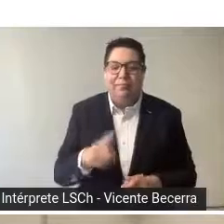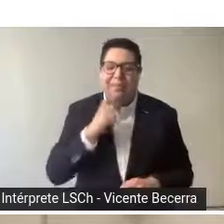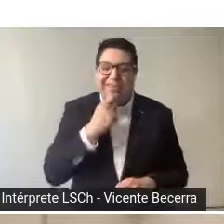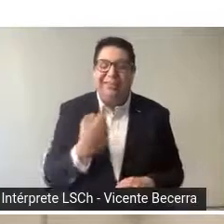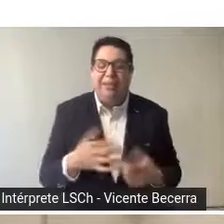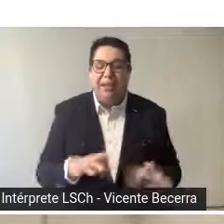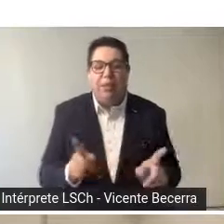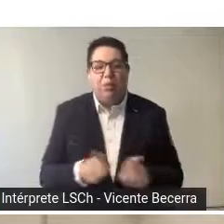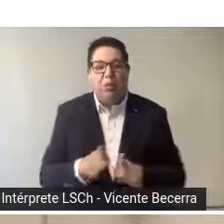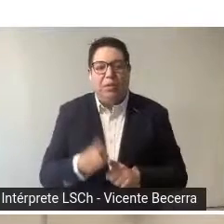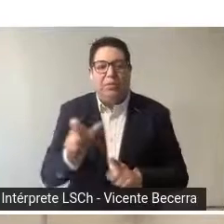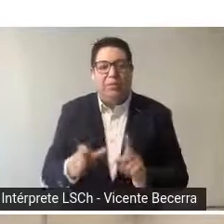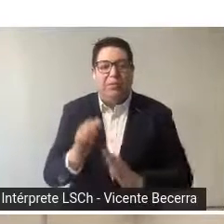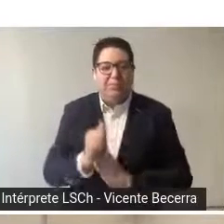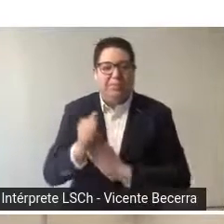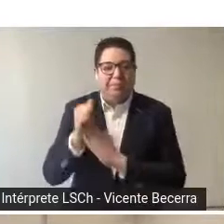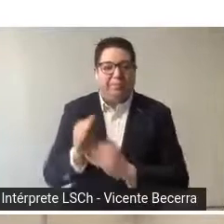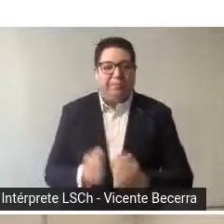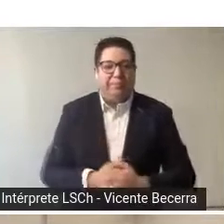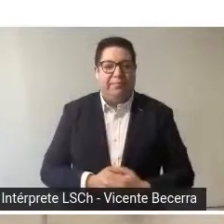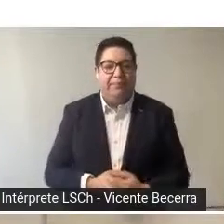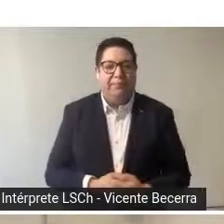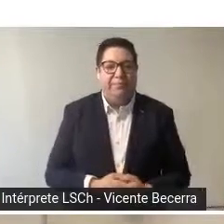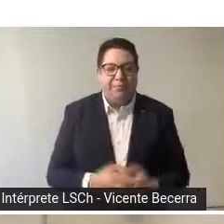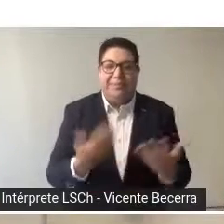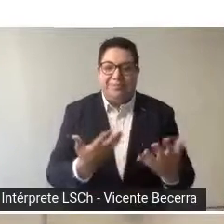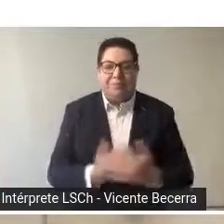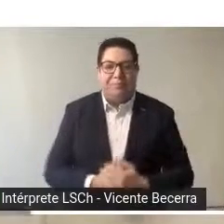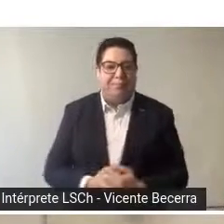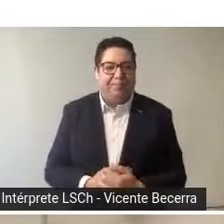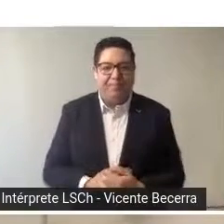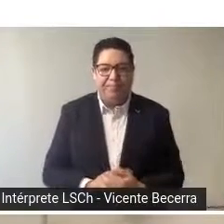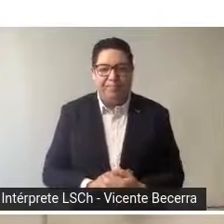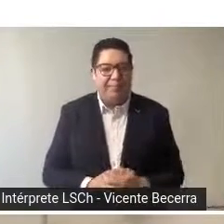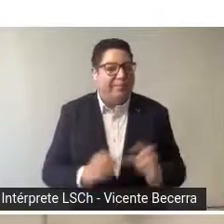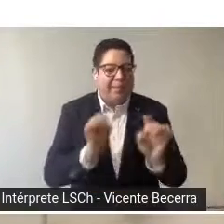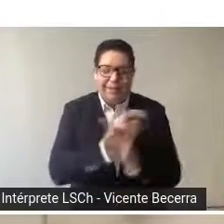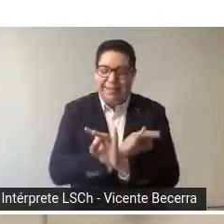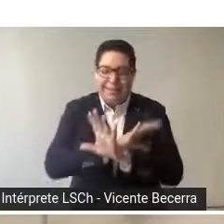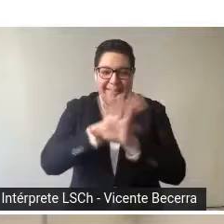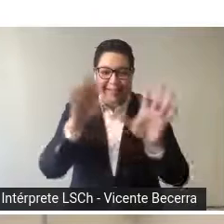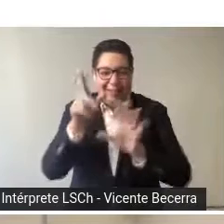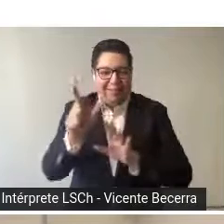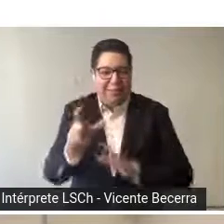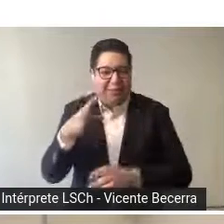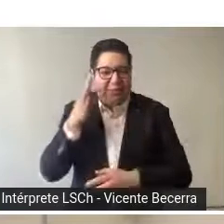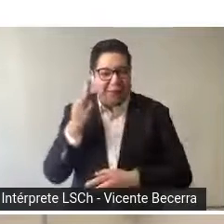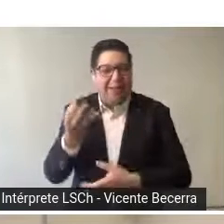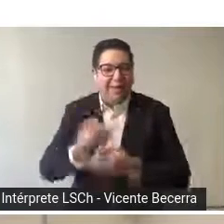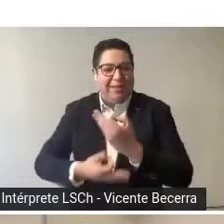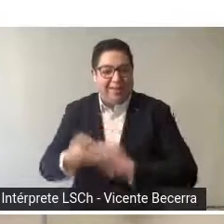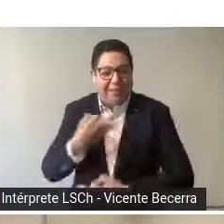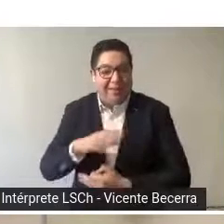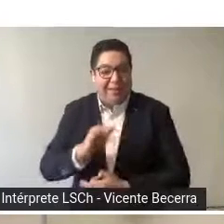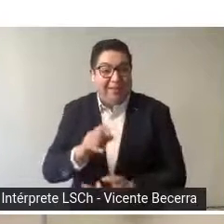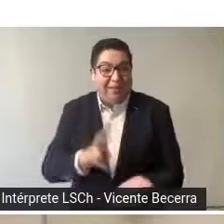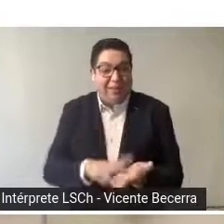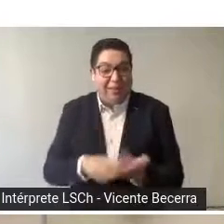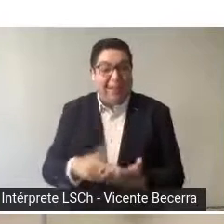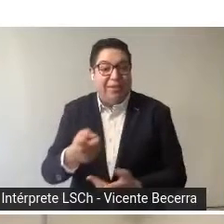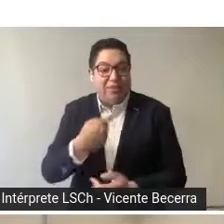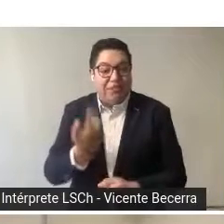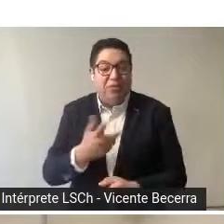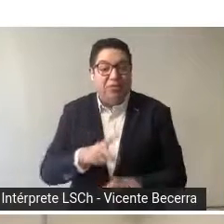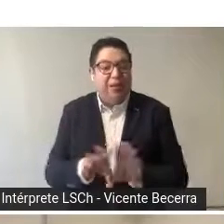manera en un liderazgo. Eso. Clarísimo, Paula. Efectivamente, estamos muy de acuerdo y son